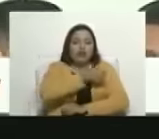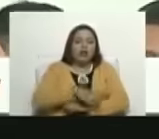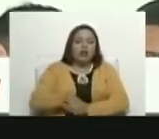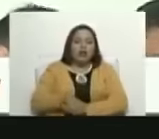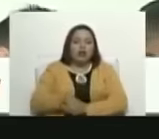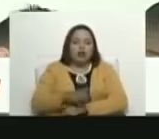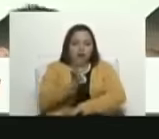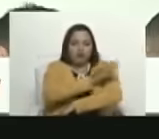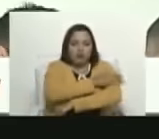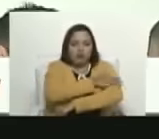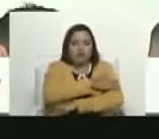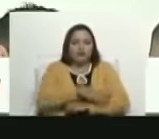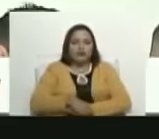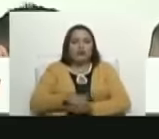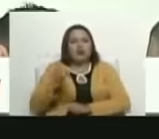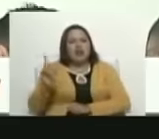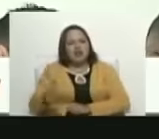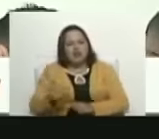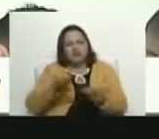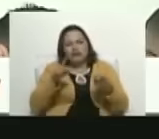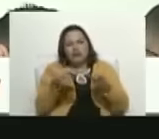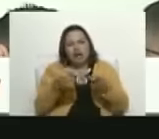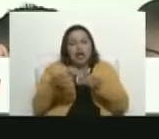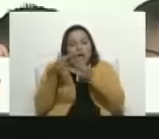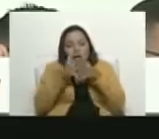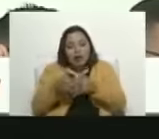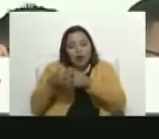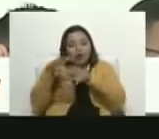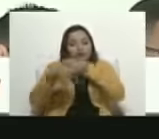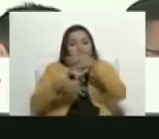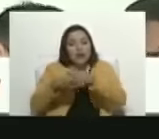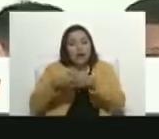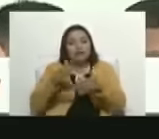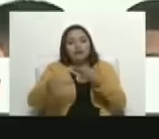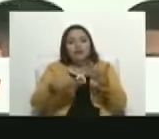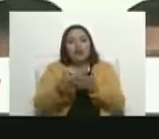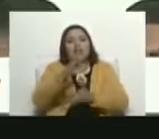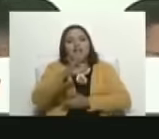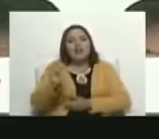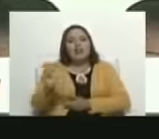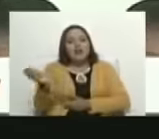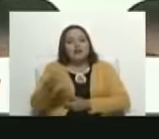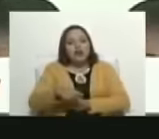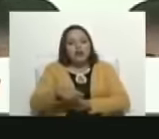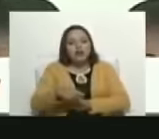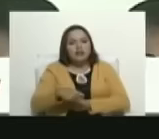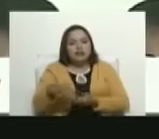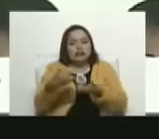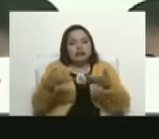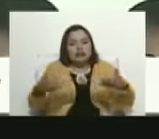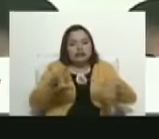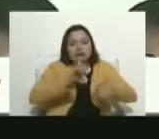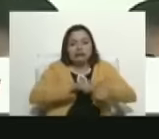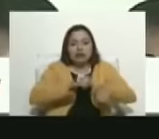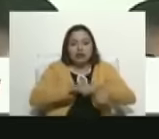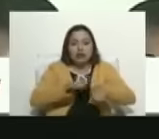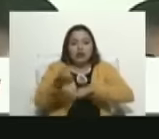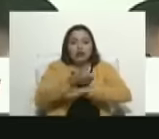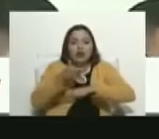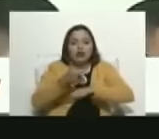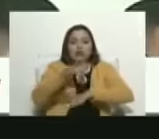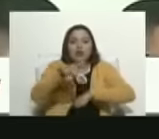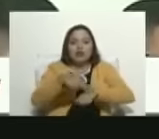lado, Estados Unidos reiteró que hasta el 30 de este mes es la fecha límite para que el gobierno nacional